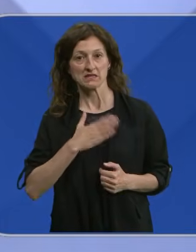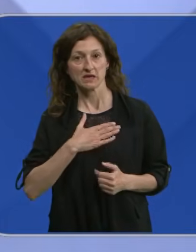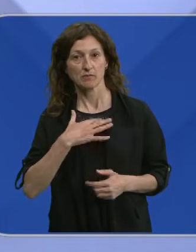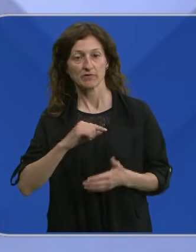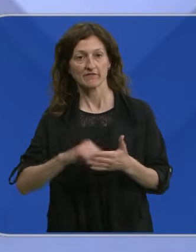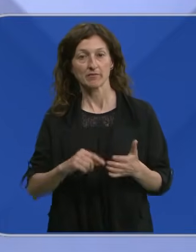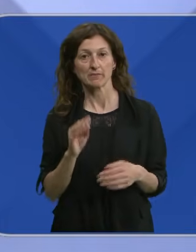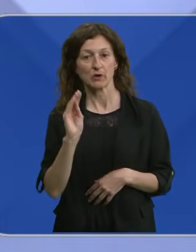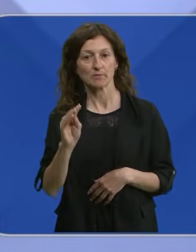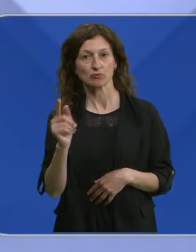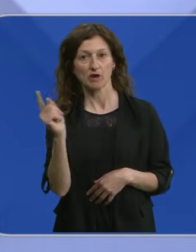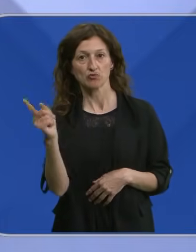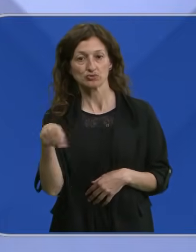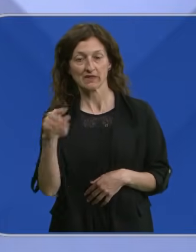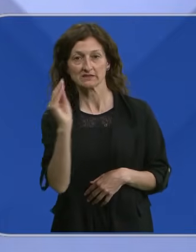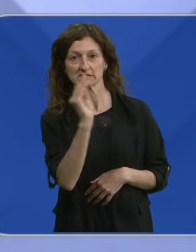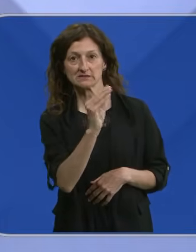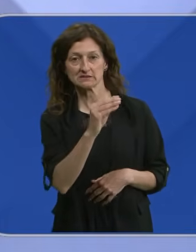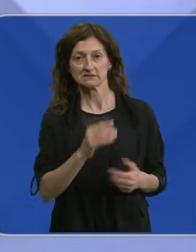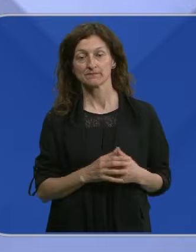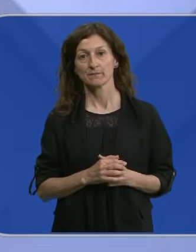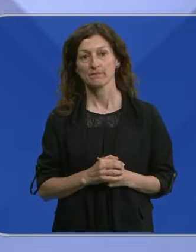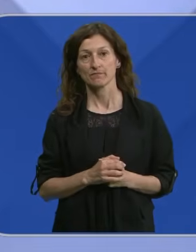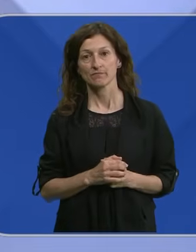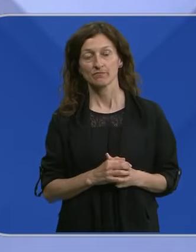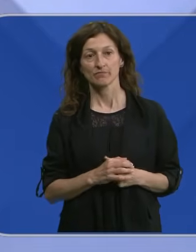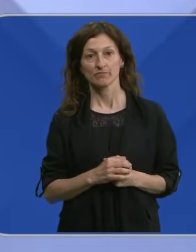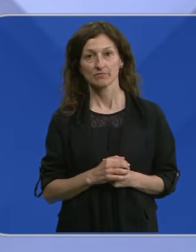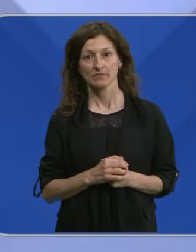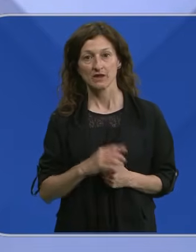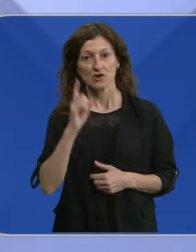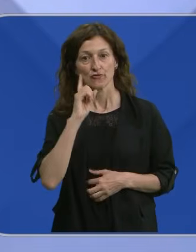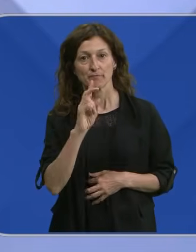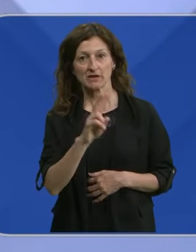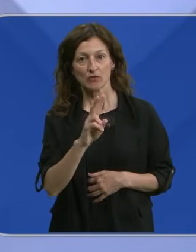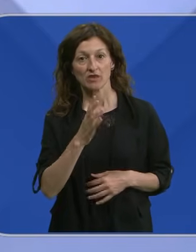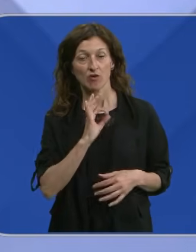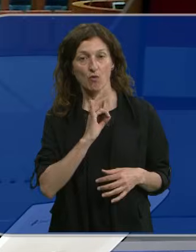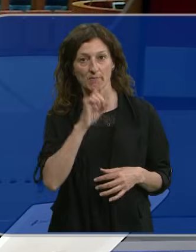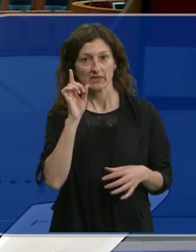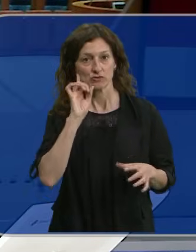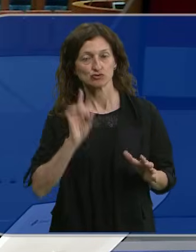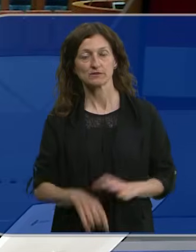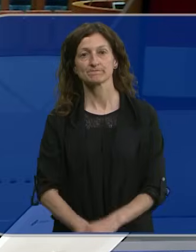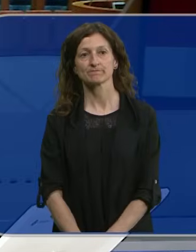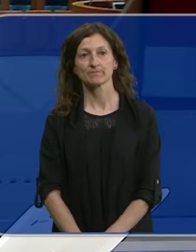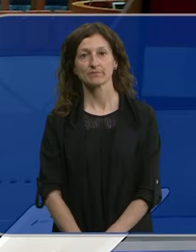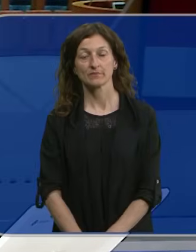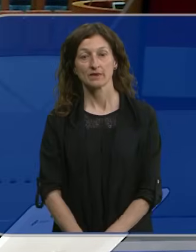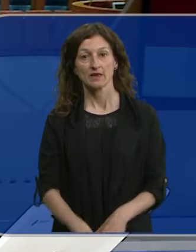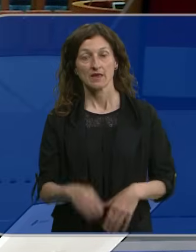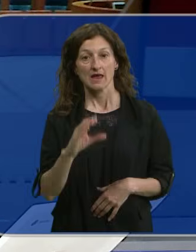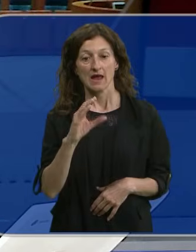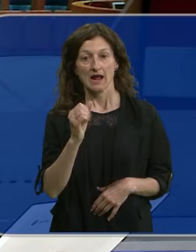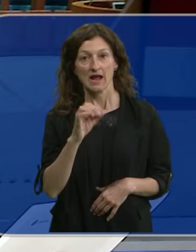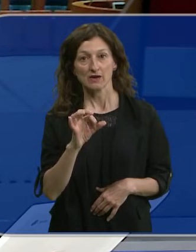esa pregunta la van a tener que hacer ustedes no sé si en Valladolid o en Génova. Carlos Martínez considera